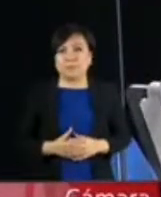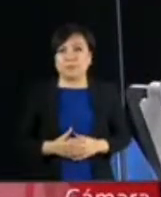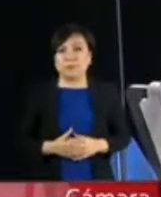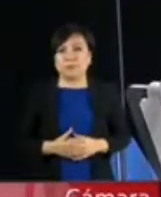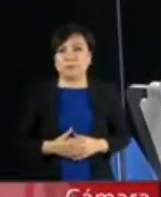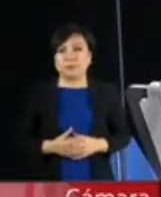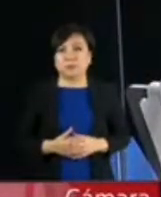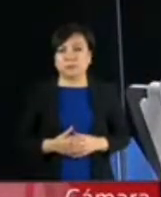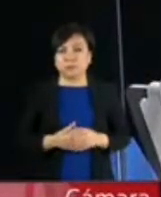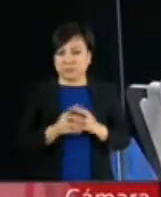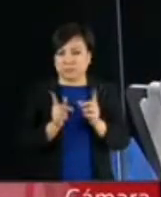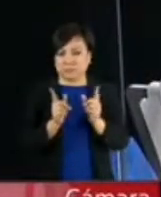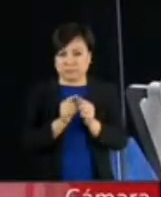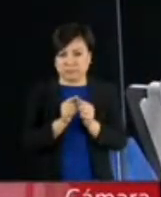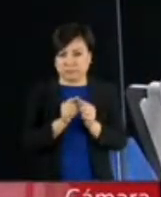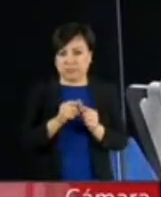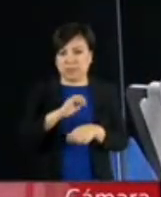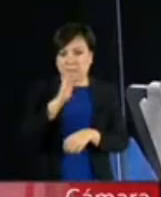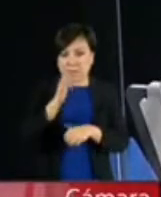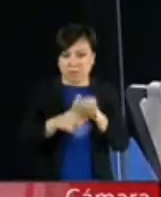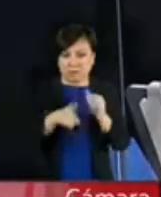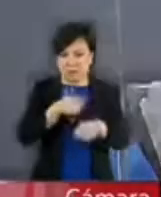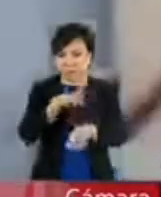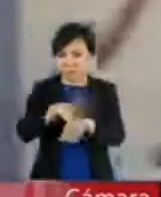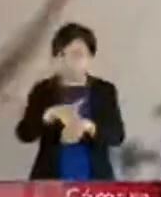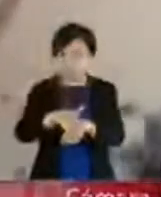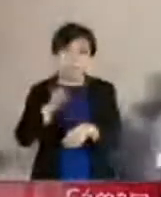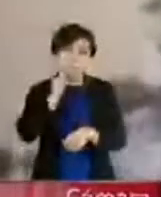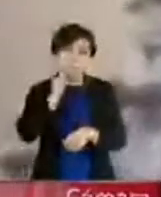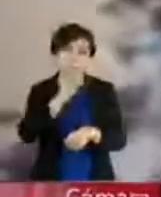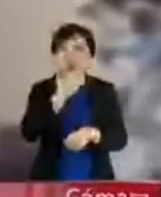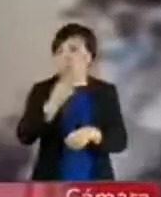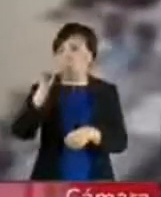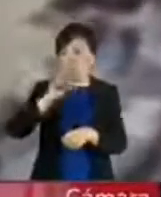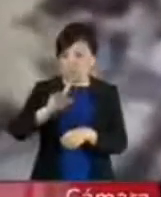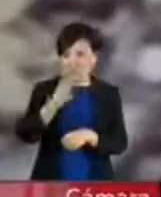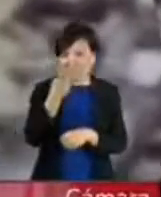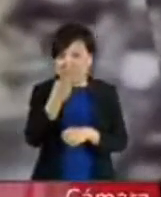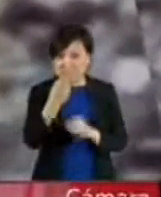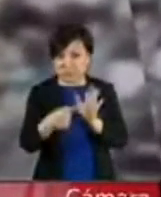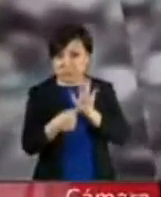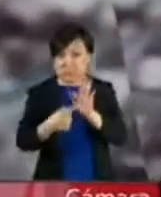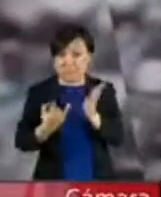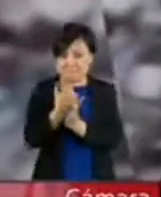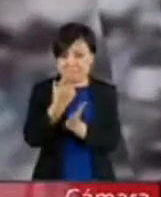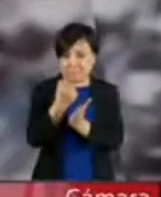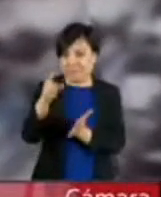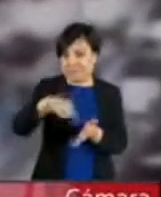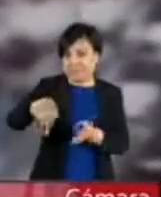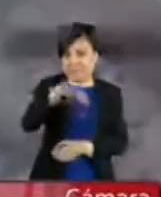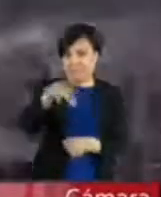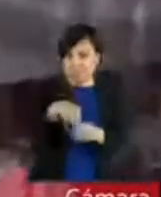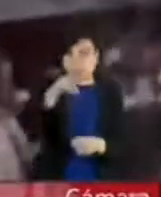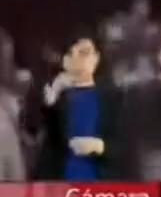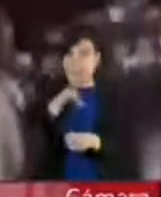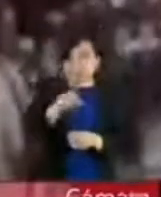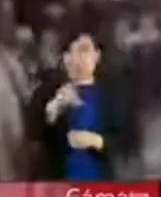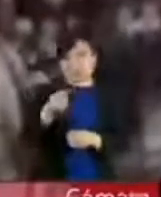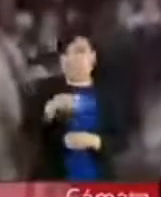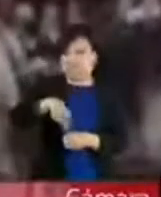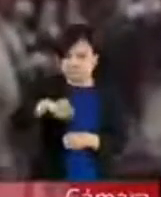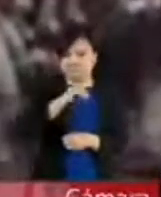Estoy por concluir. Senadoras y senadores, con la aprobación de este dictamen estaremos impulsando de manera